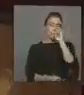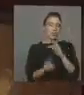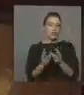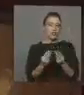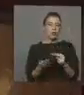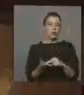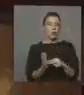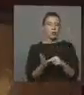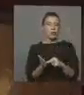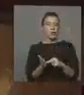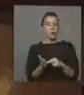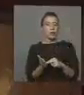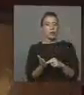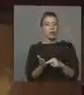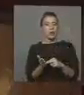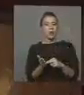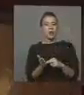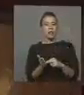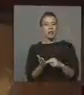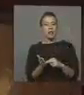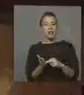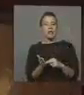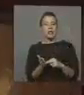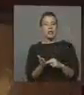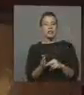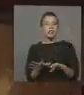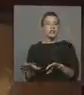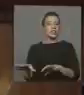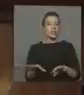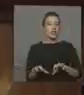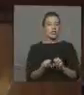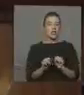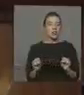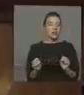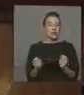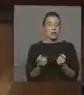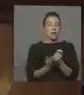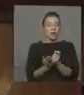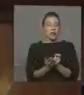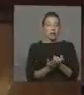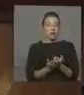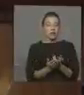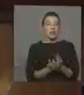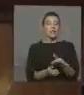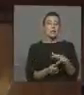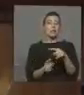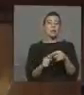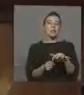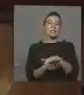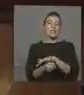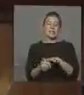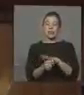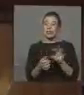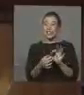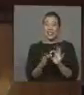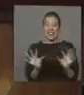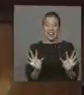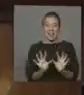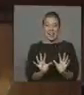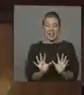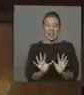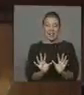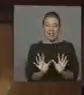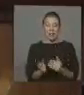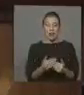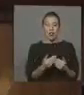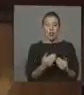un conflicto entre bienes que son inconmensurables. Se trata de situaciones extremas en